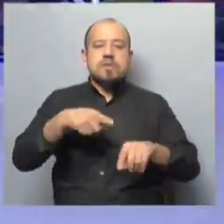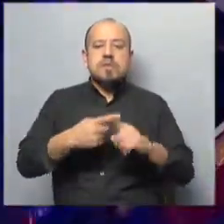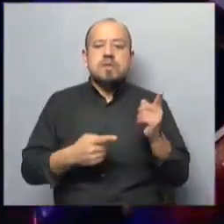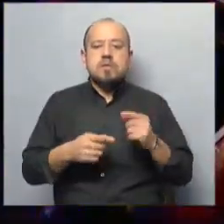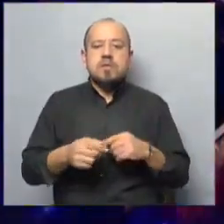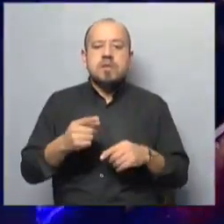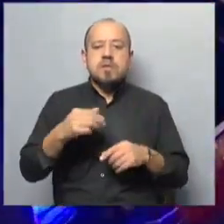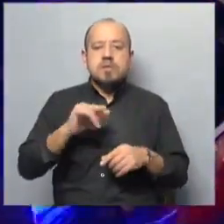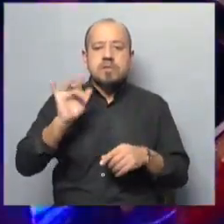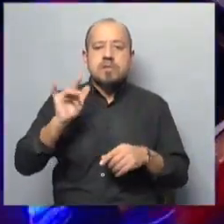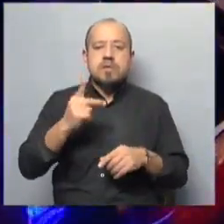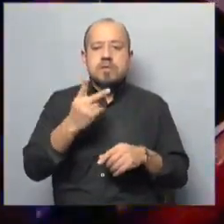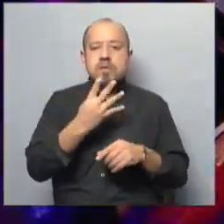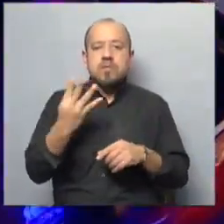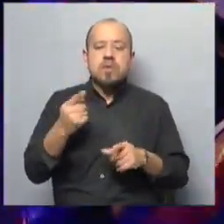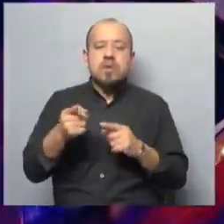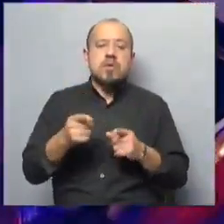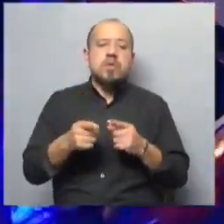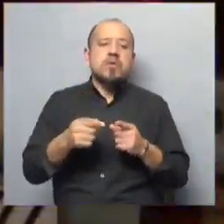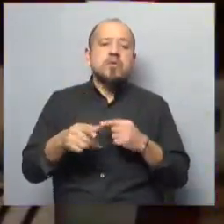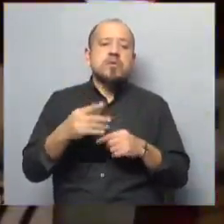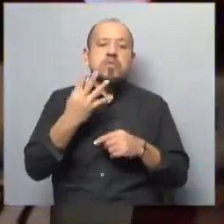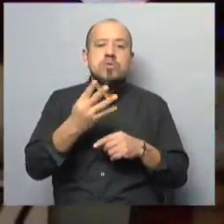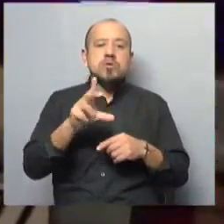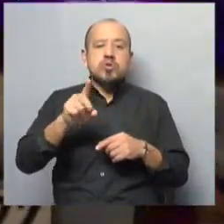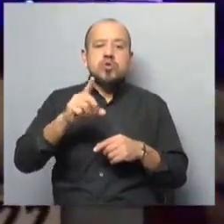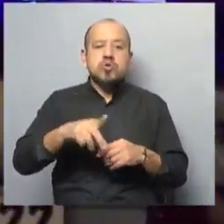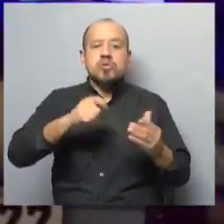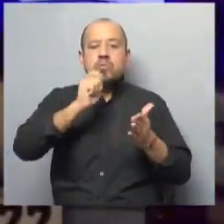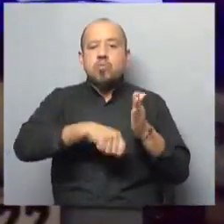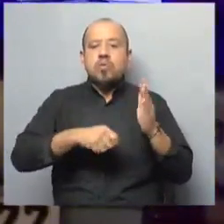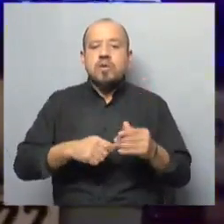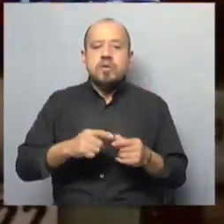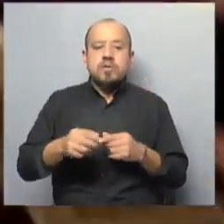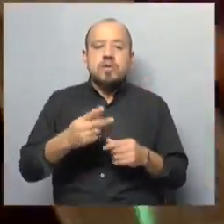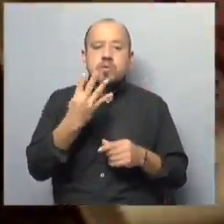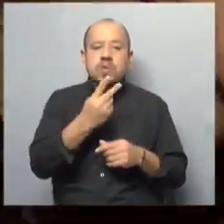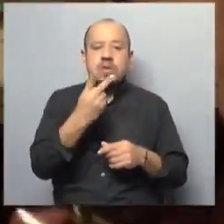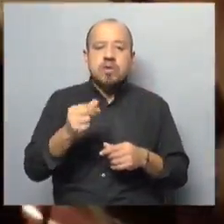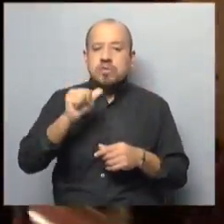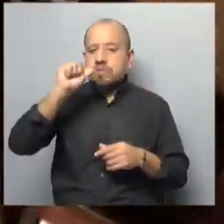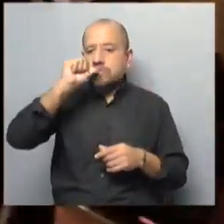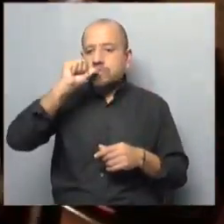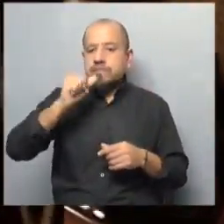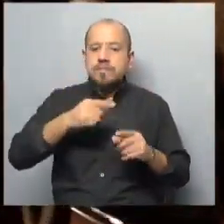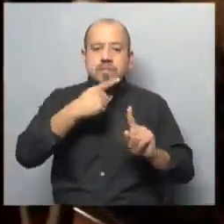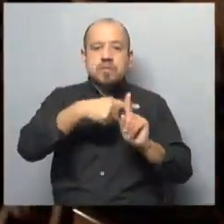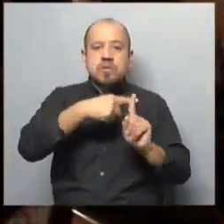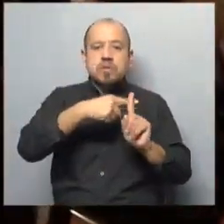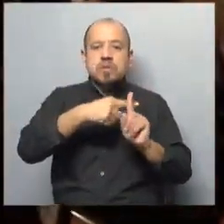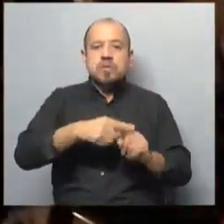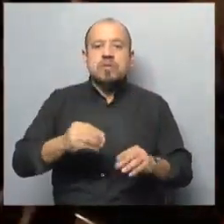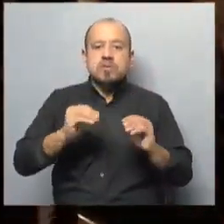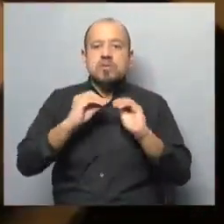miércoles 24 en la explanada. Dejaron como saldo 412 multas aplicadas, 42 espirometrías positivas de un total